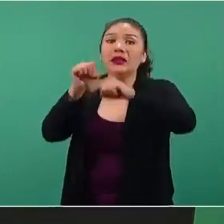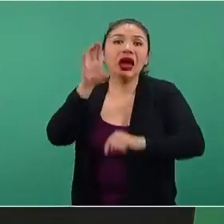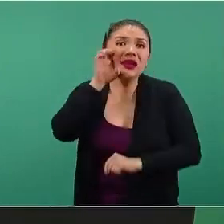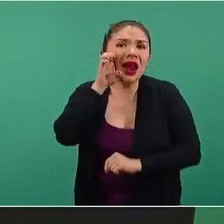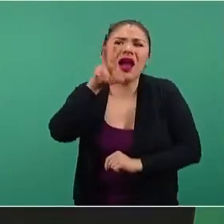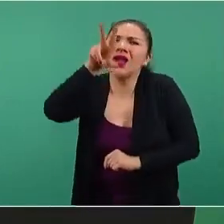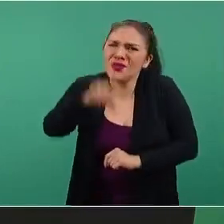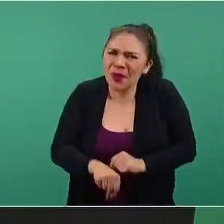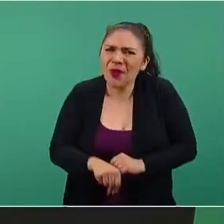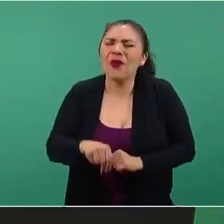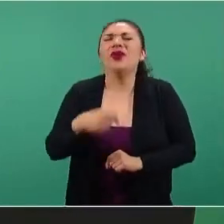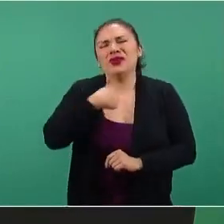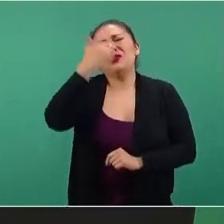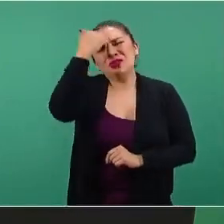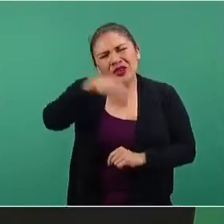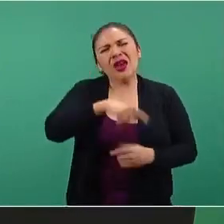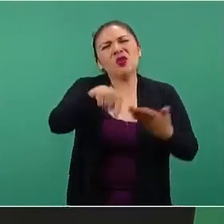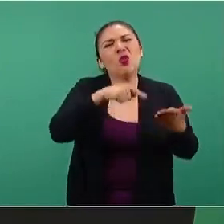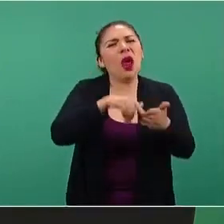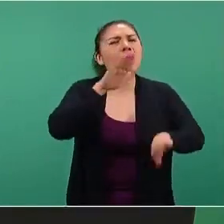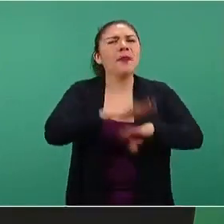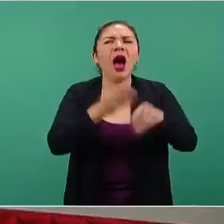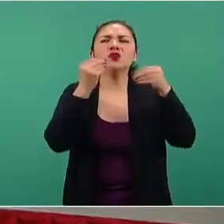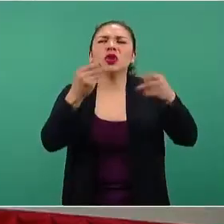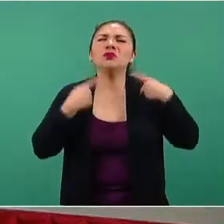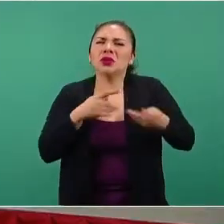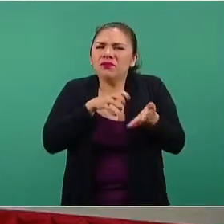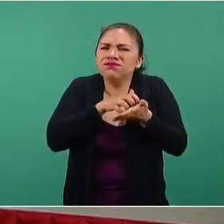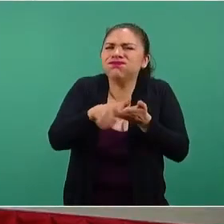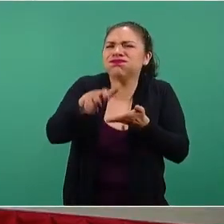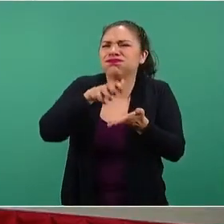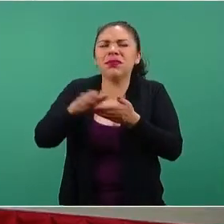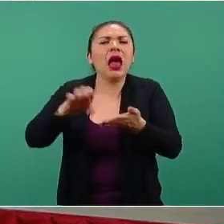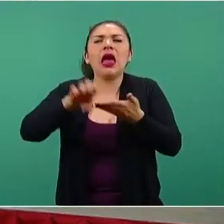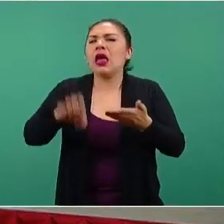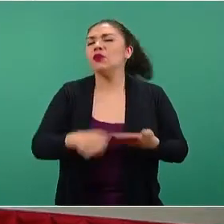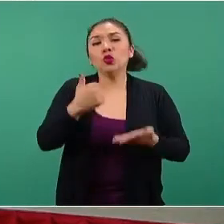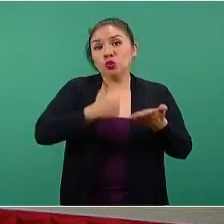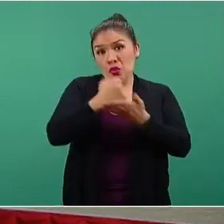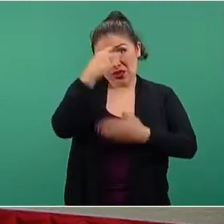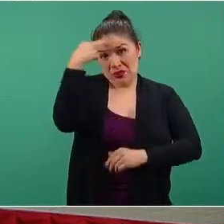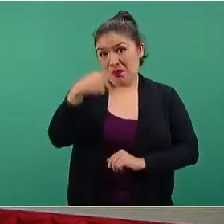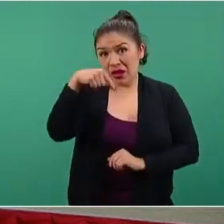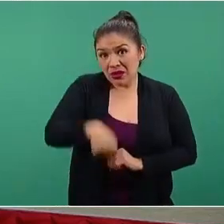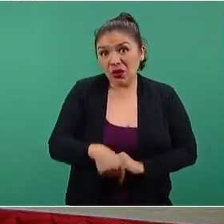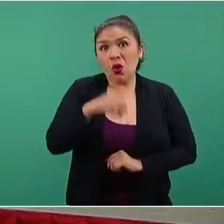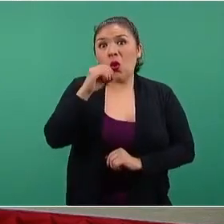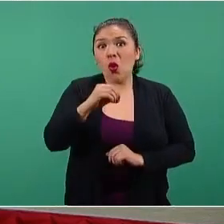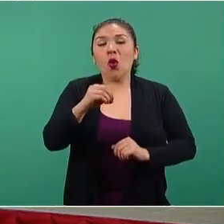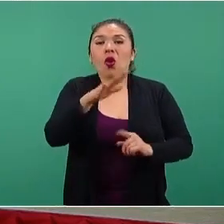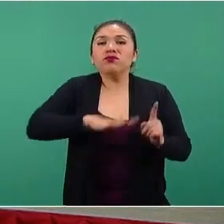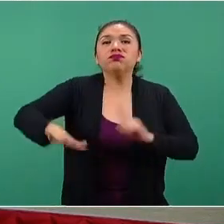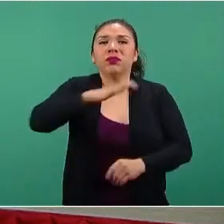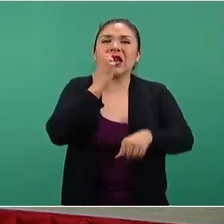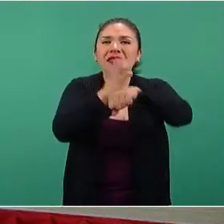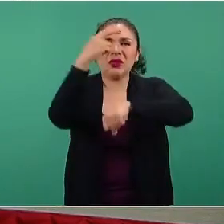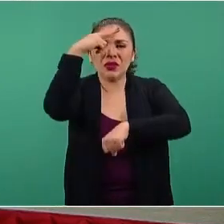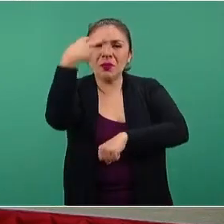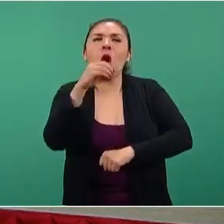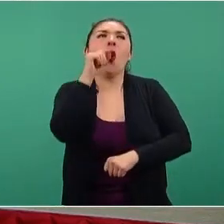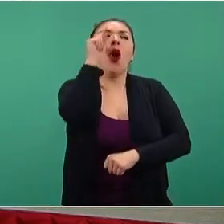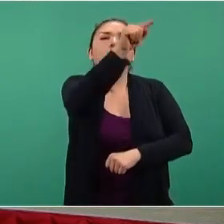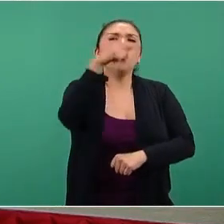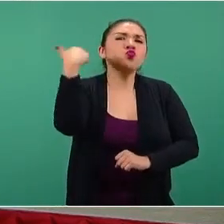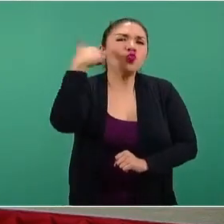Sabemos también que es más difícil en los lugares más poblados y, por ejemplo, una Ciudad de México o una zona metropolitana de